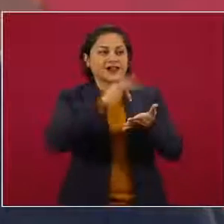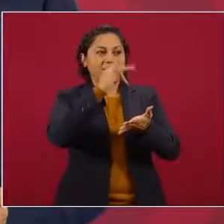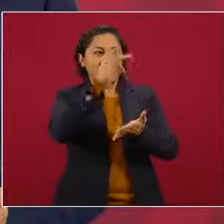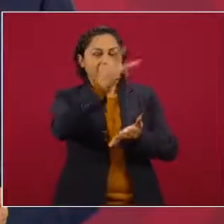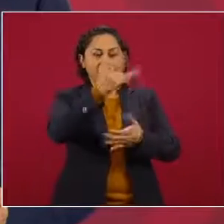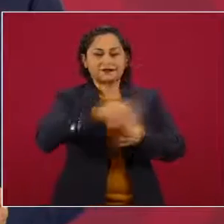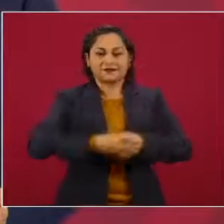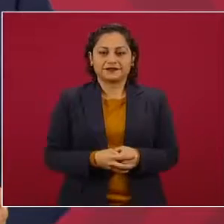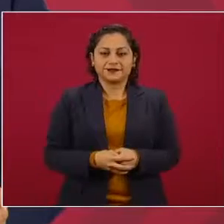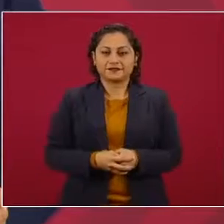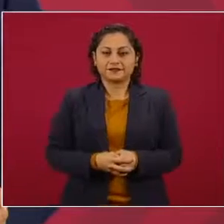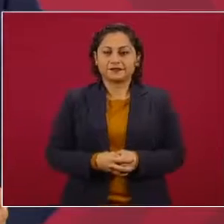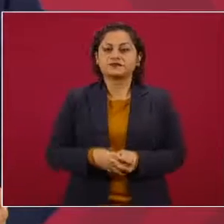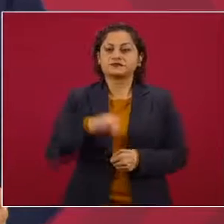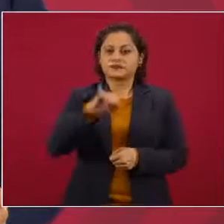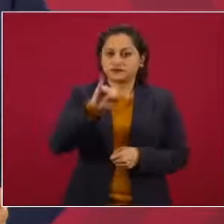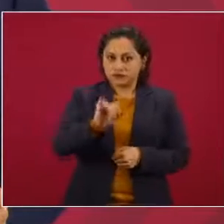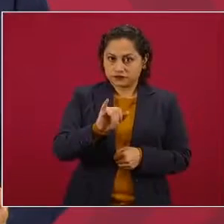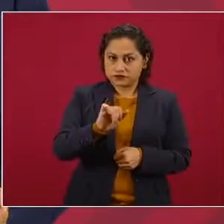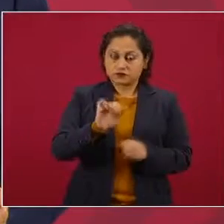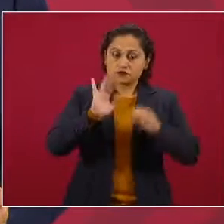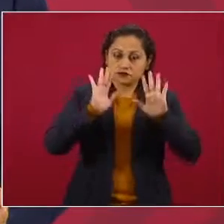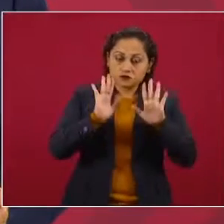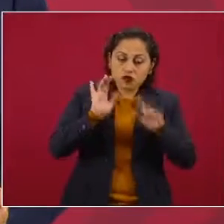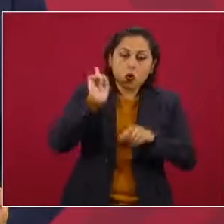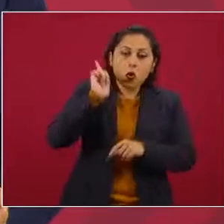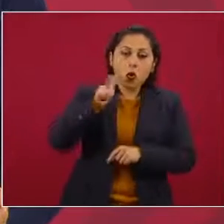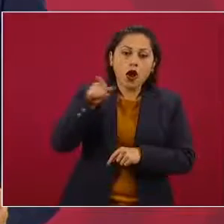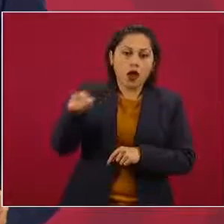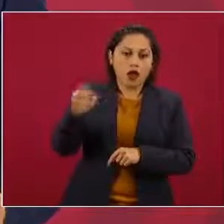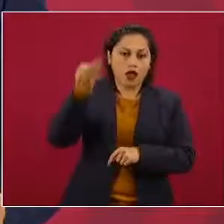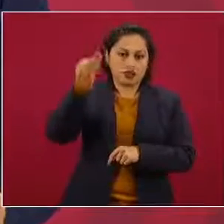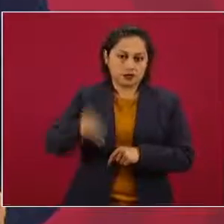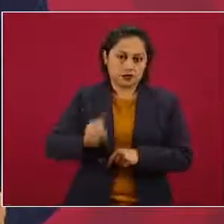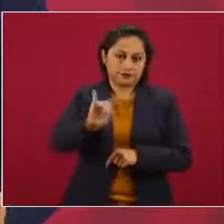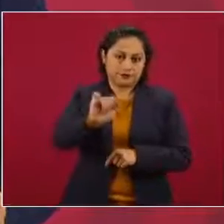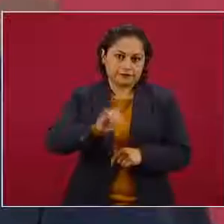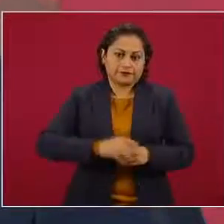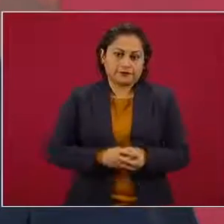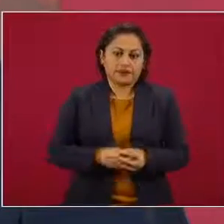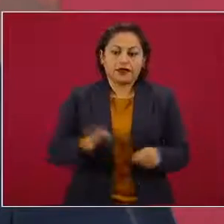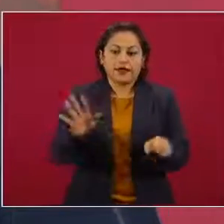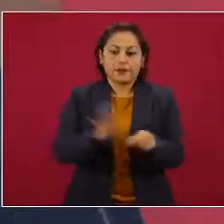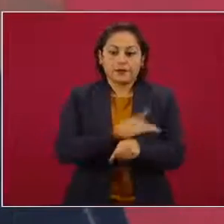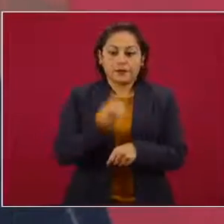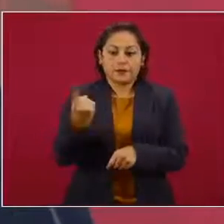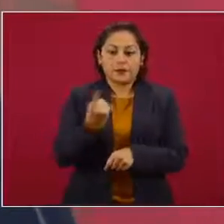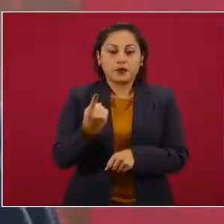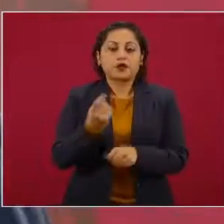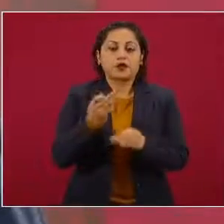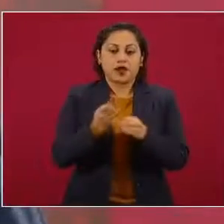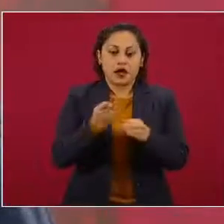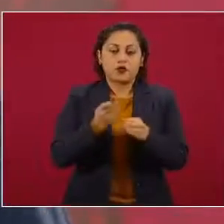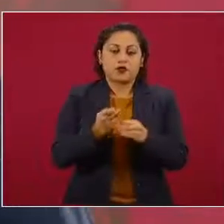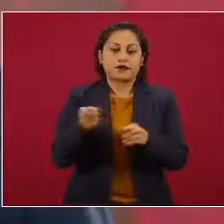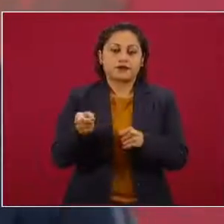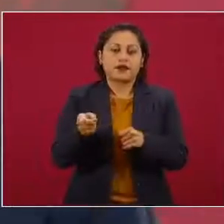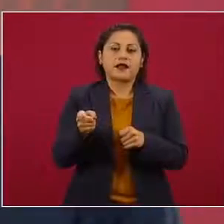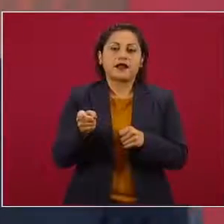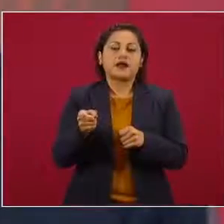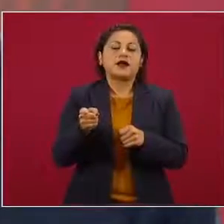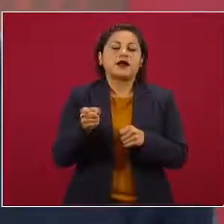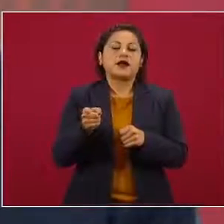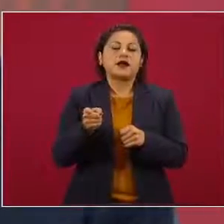ser, si lo acepta, porque incluso está en recuperación